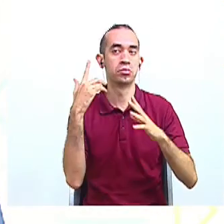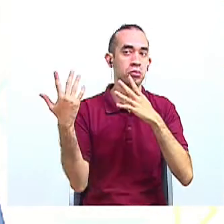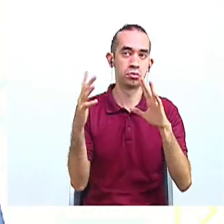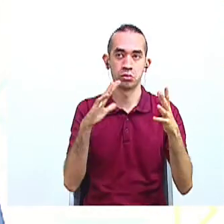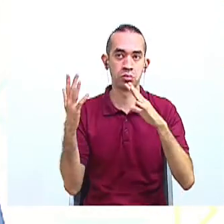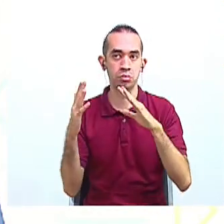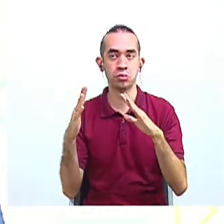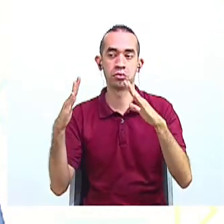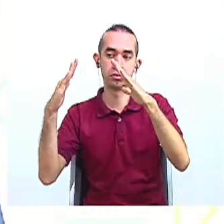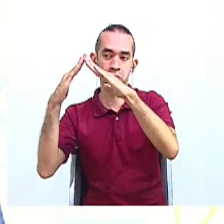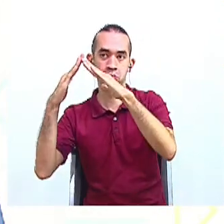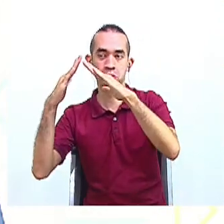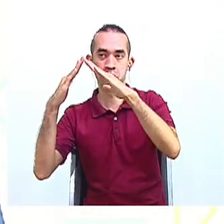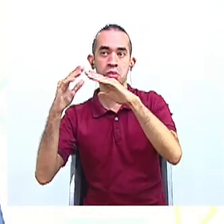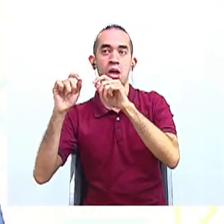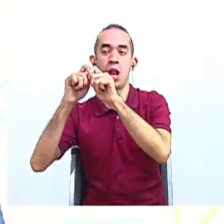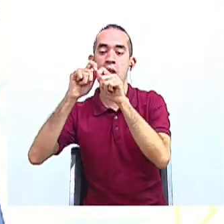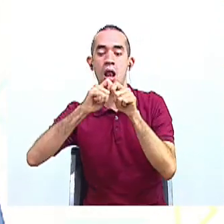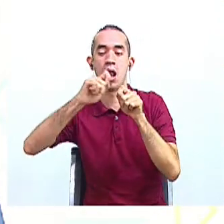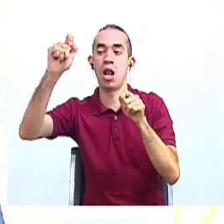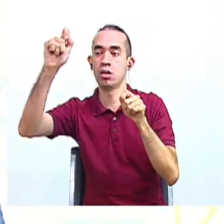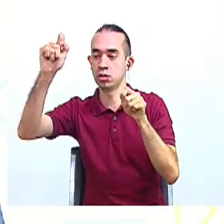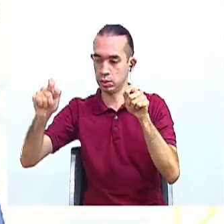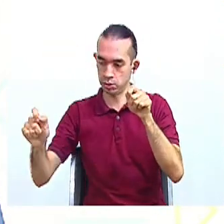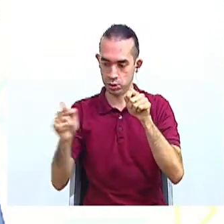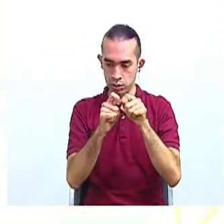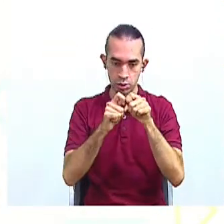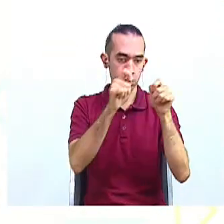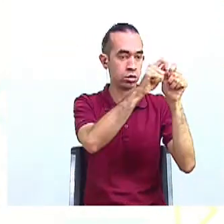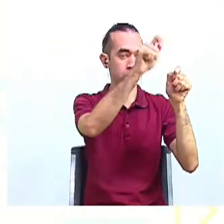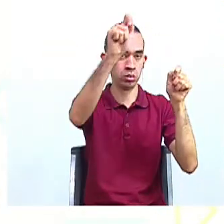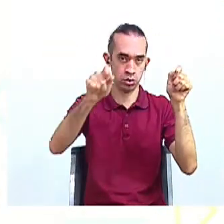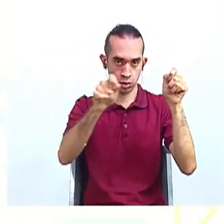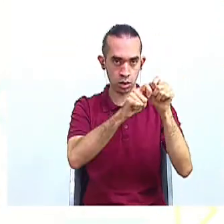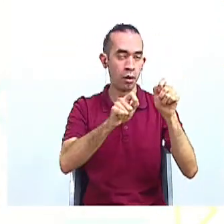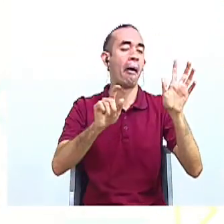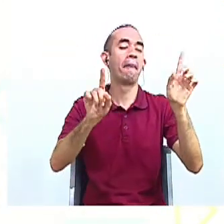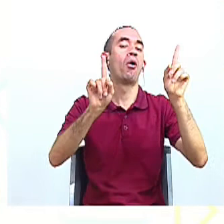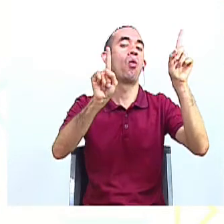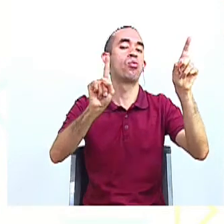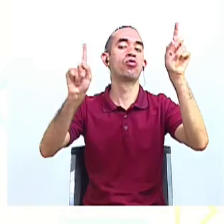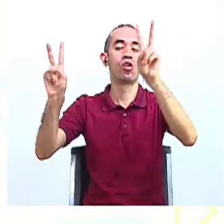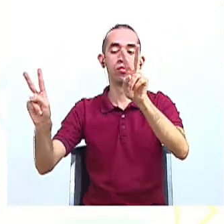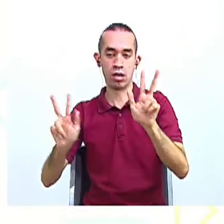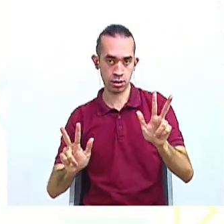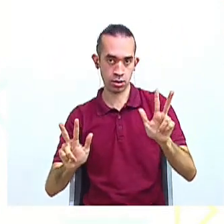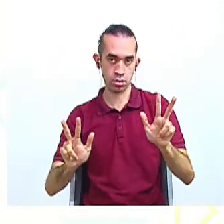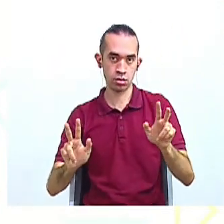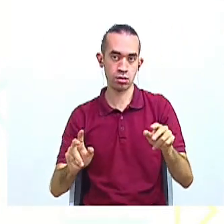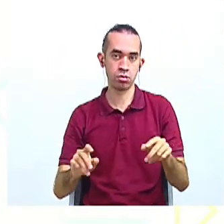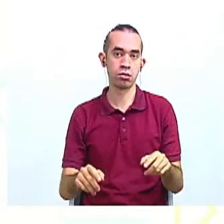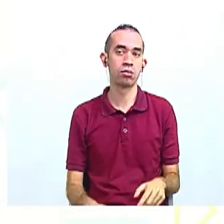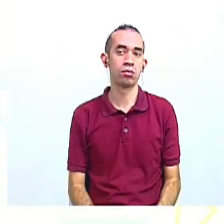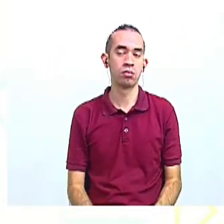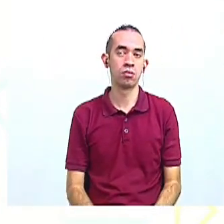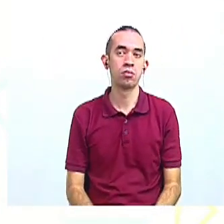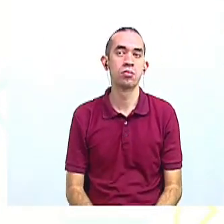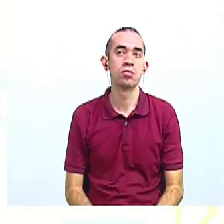las medidas de los lados llevando un orden, entonces vamos a resolver de la siguiente